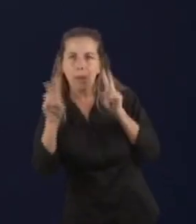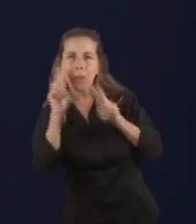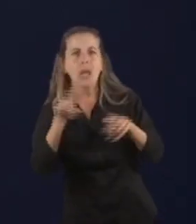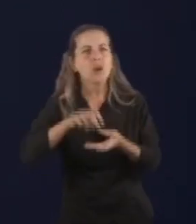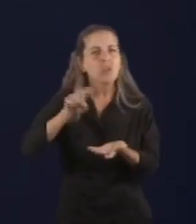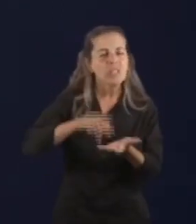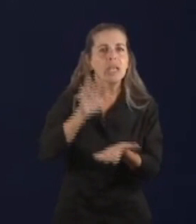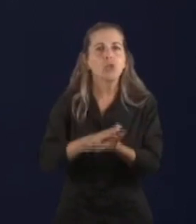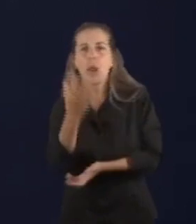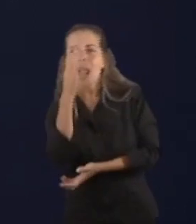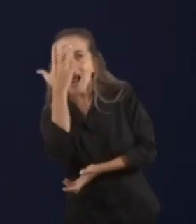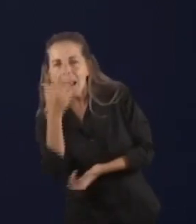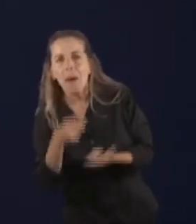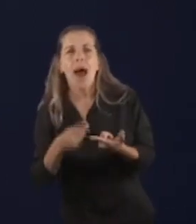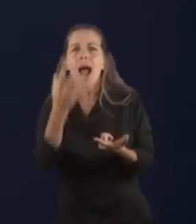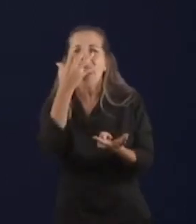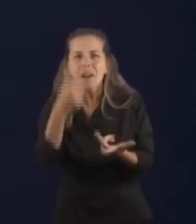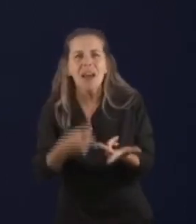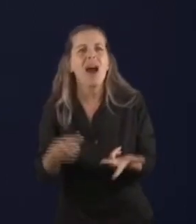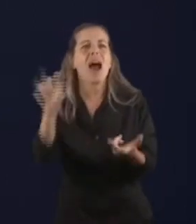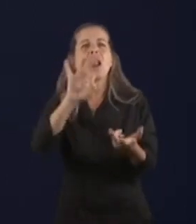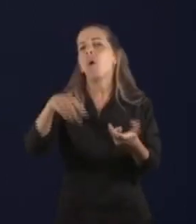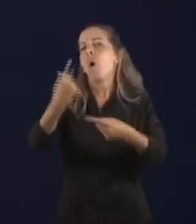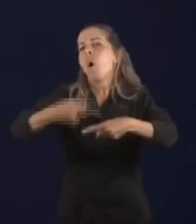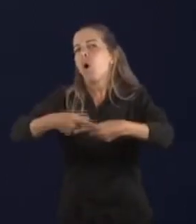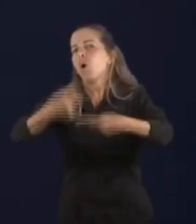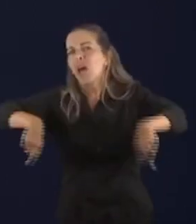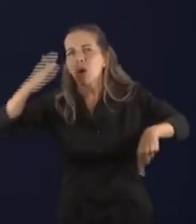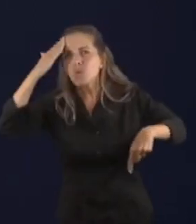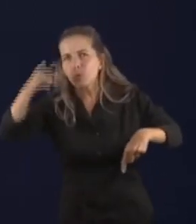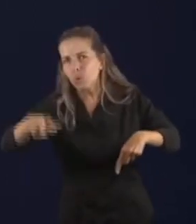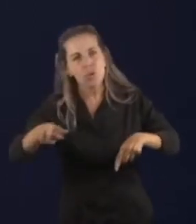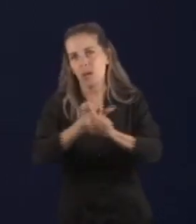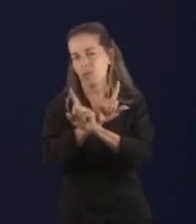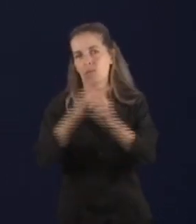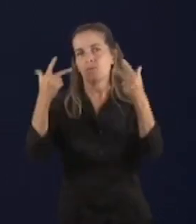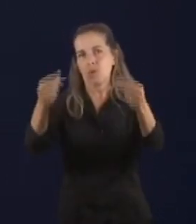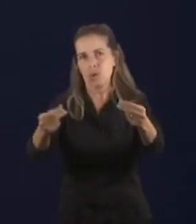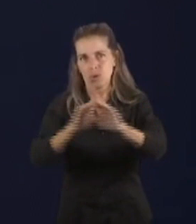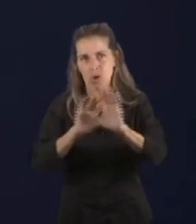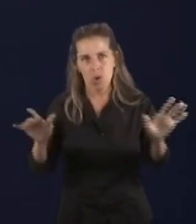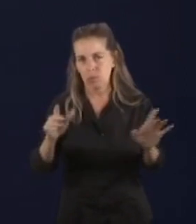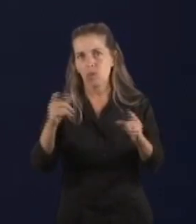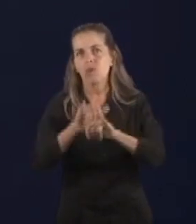carnavales sino creo que otros espectáculos culturales que también se venía hablando no es todo absolutamente